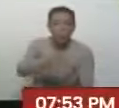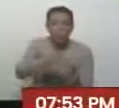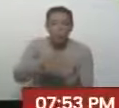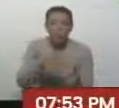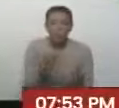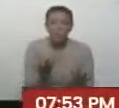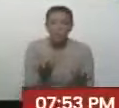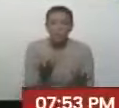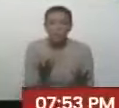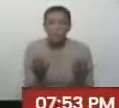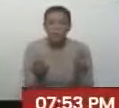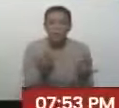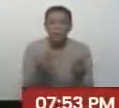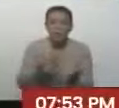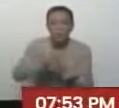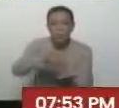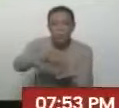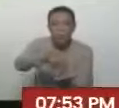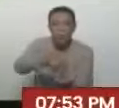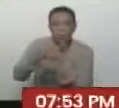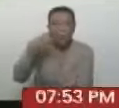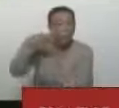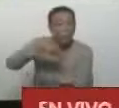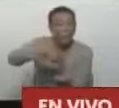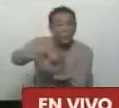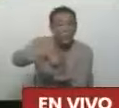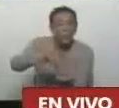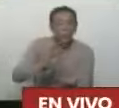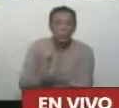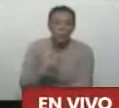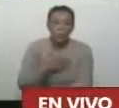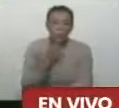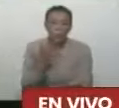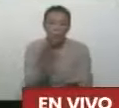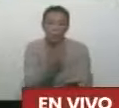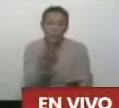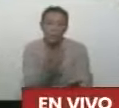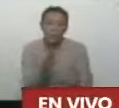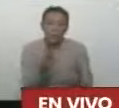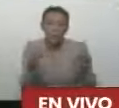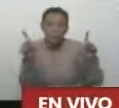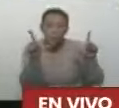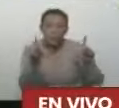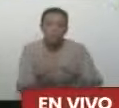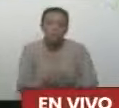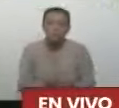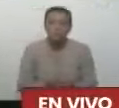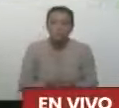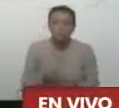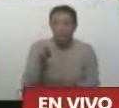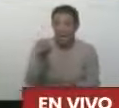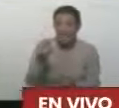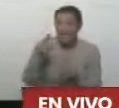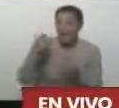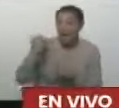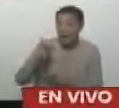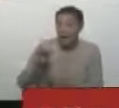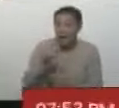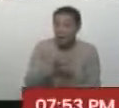semáforo peatonal está en rojo, ahí la puede ver. Y una alerta visual en esta pantalla. Este tiene